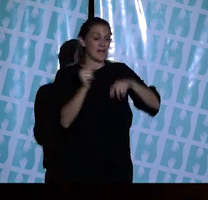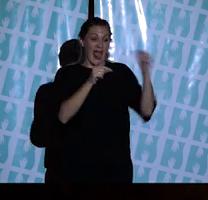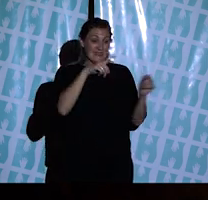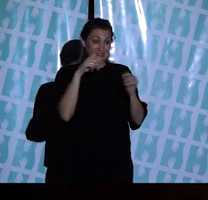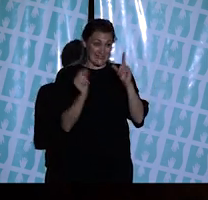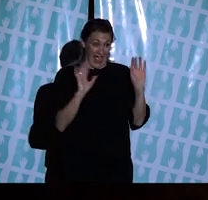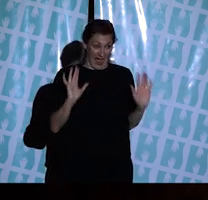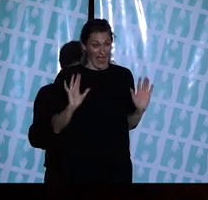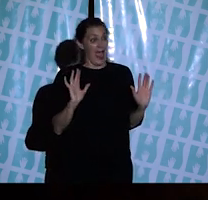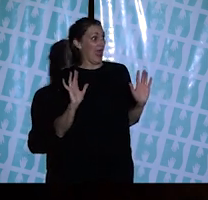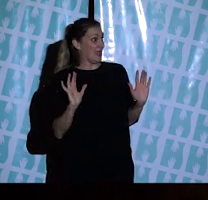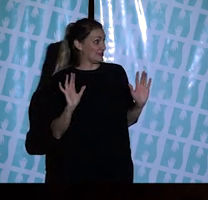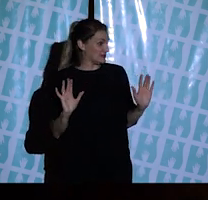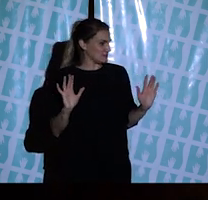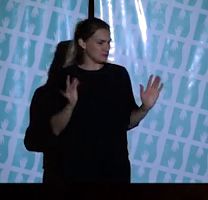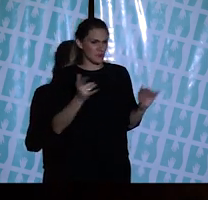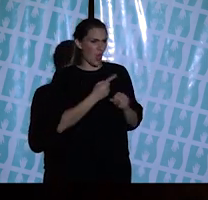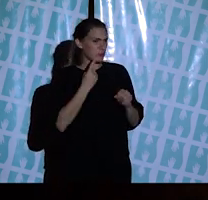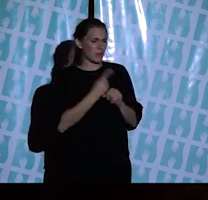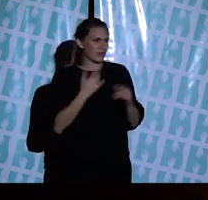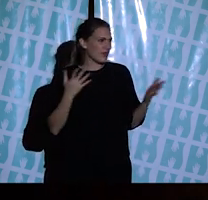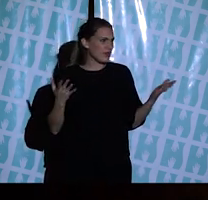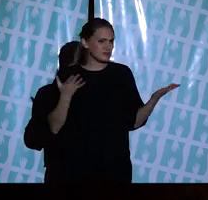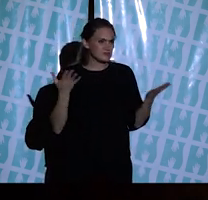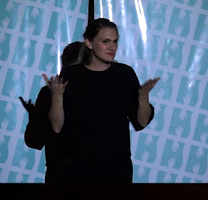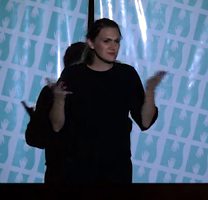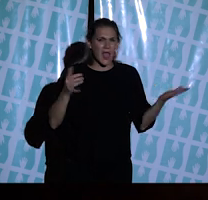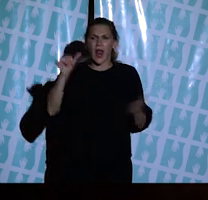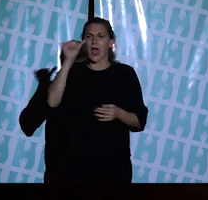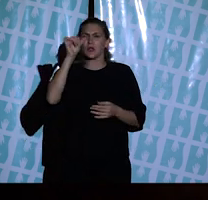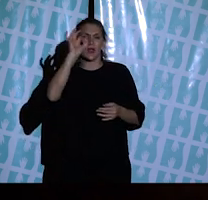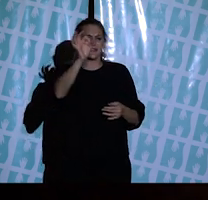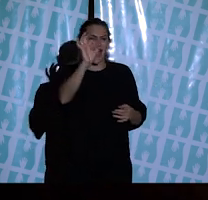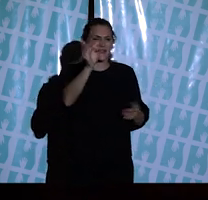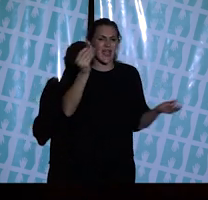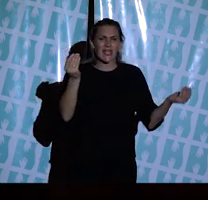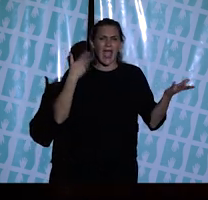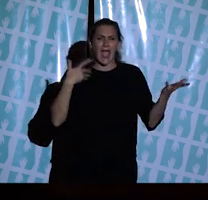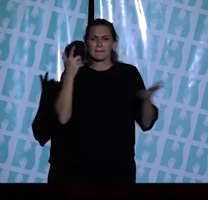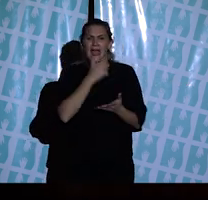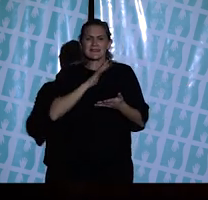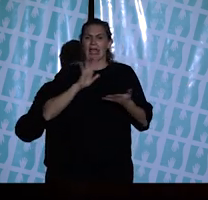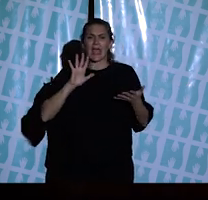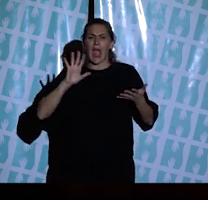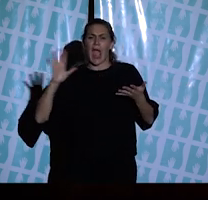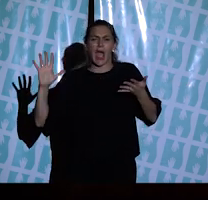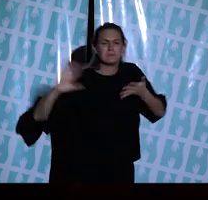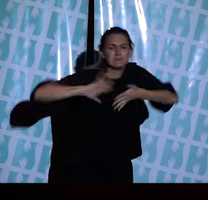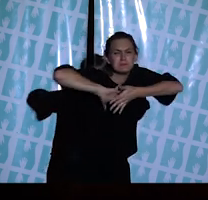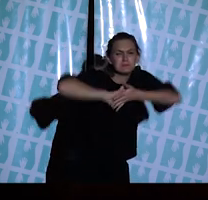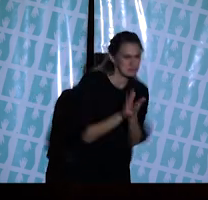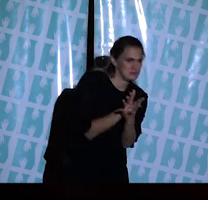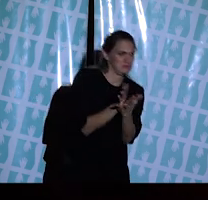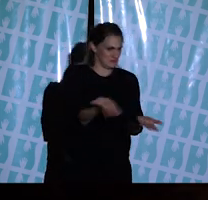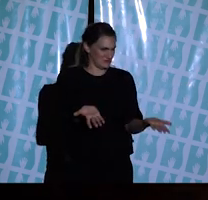están atáxicos, que decimos nosotros, no pueden controlar, porque el alcohol, ustedes saben que es un depresor